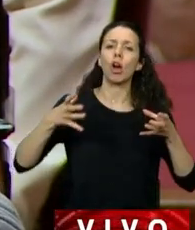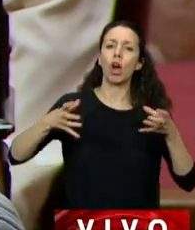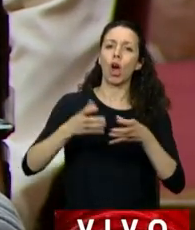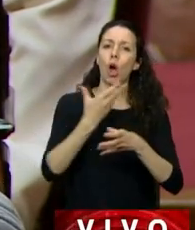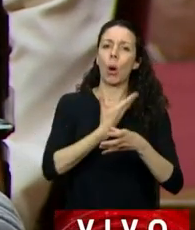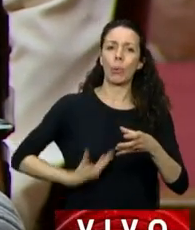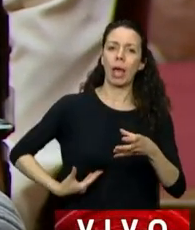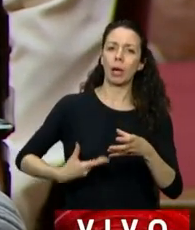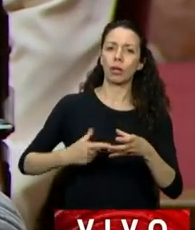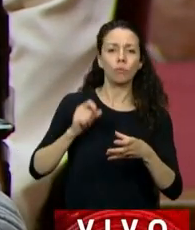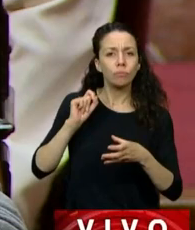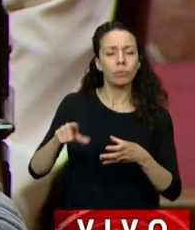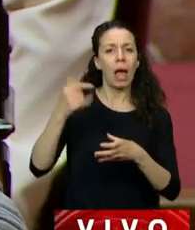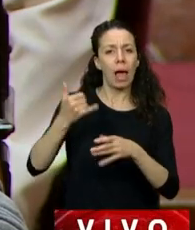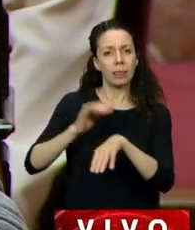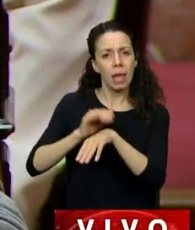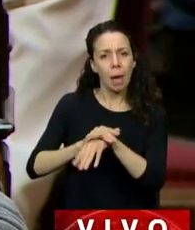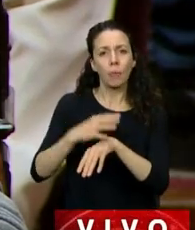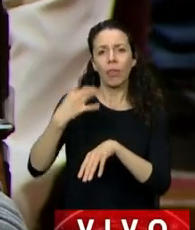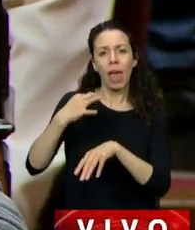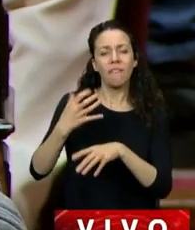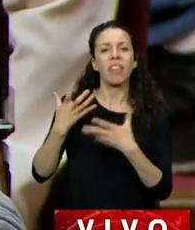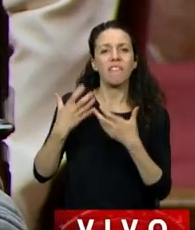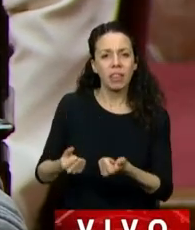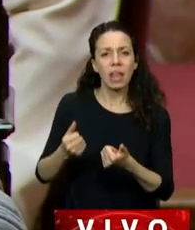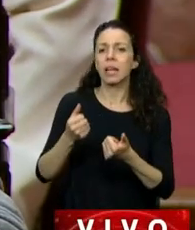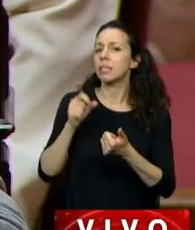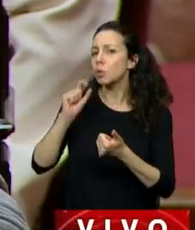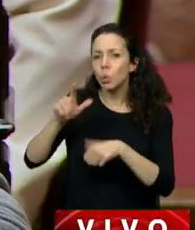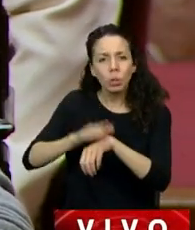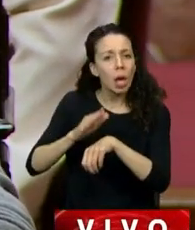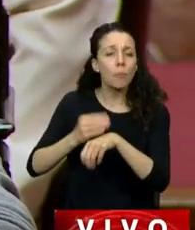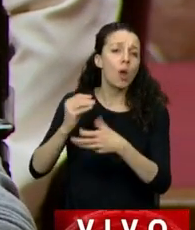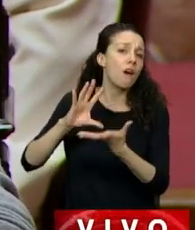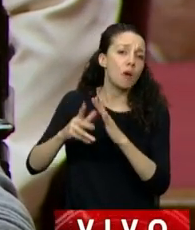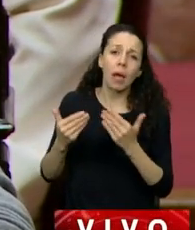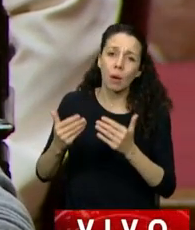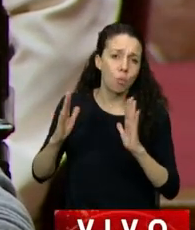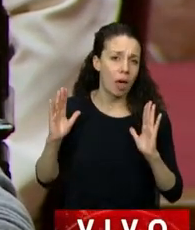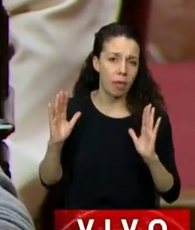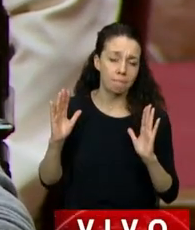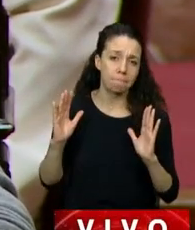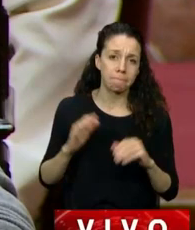derecho a defenderse con sus tiempos, con sus formas y como le sale. Para apoyarlo más,